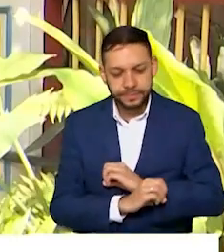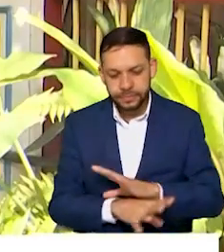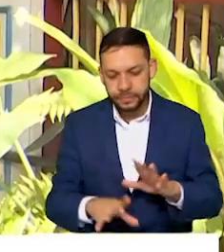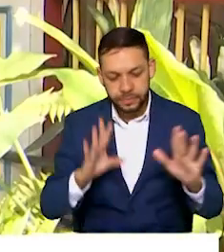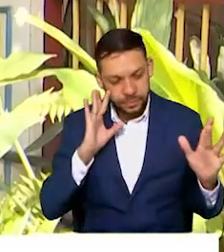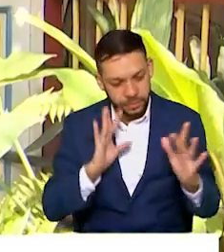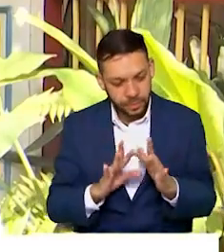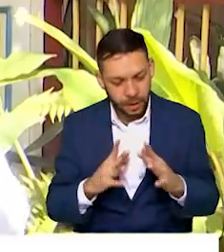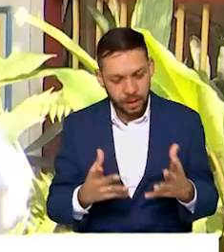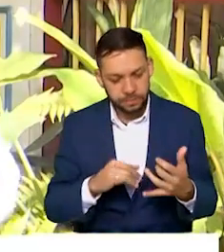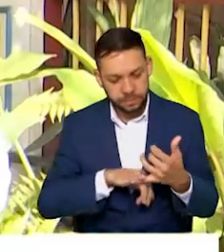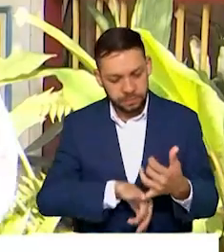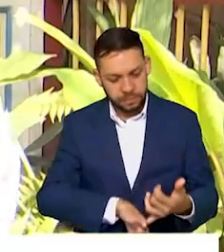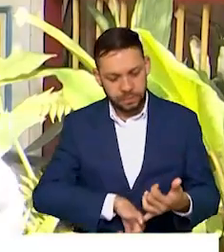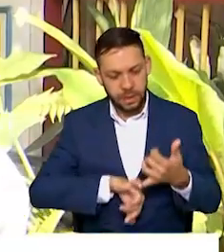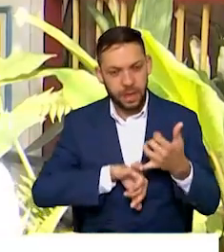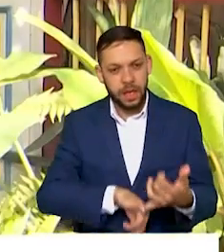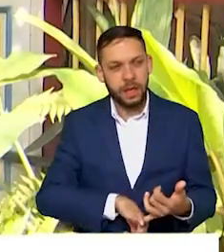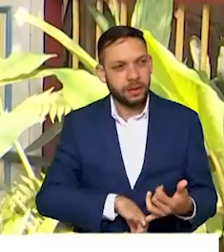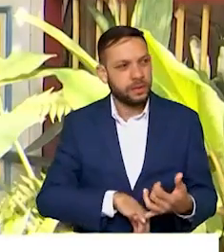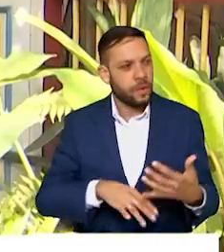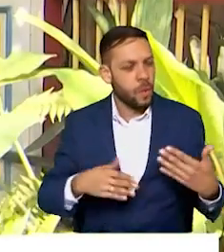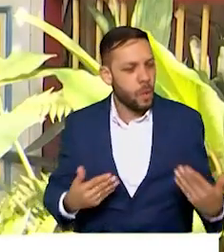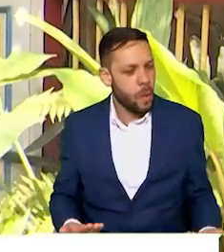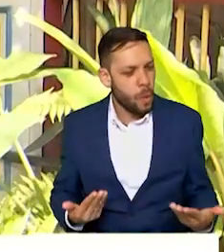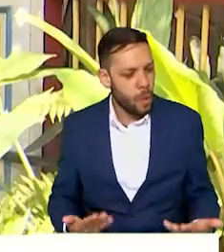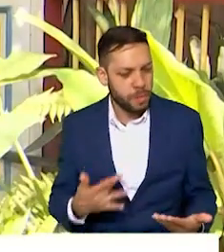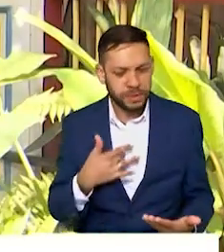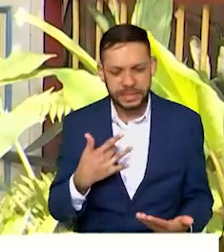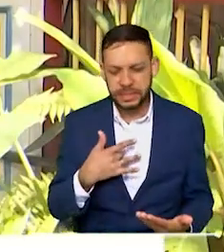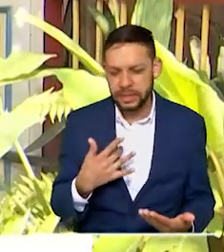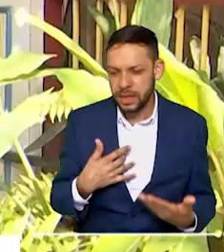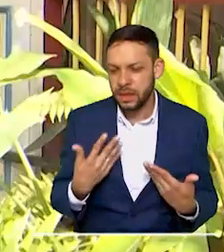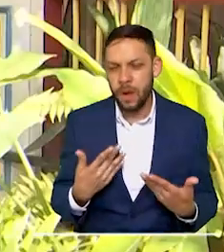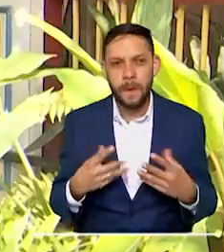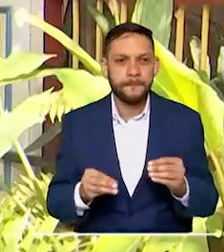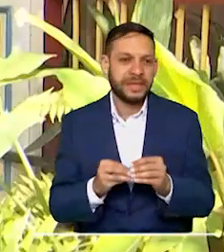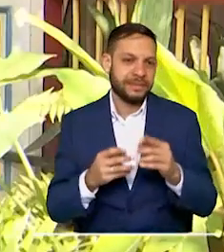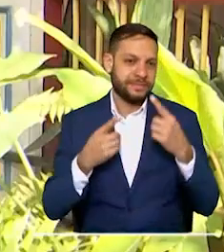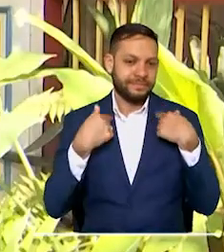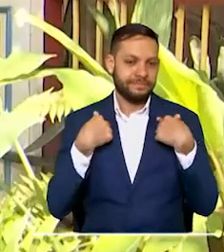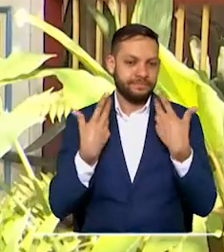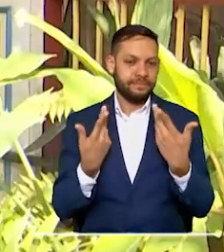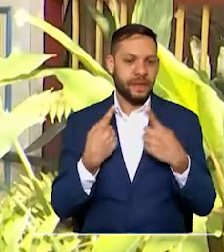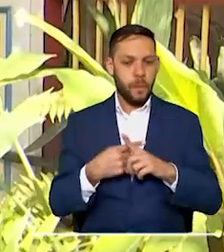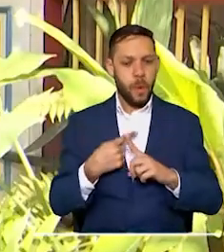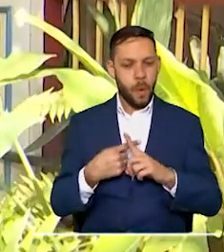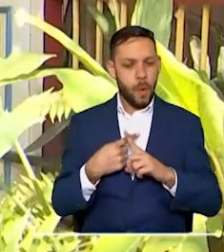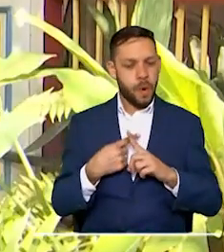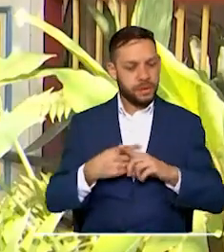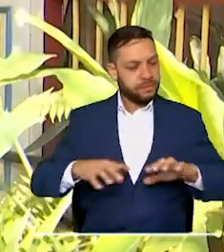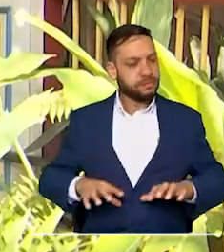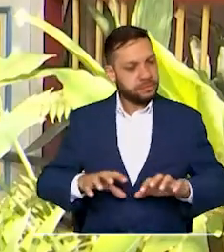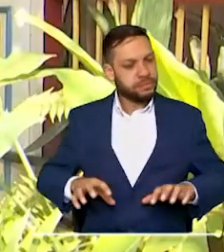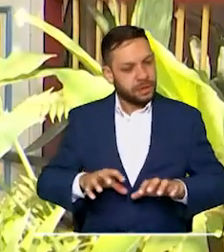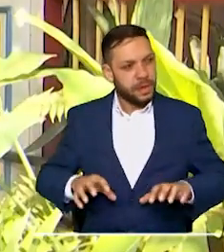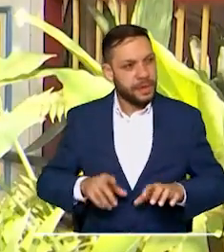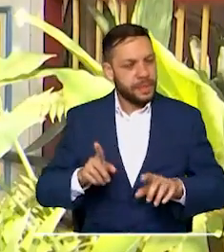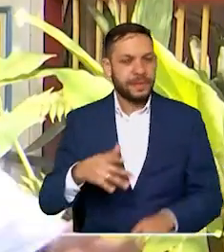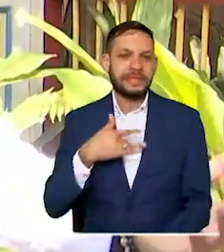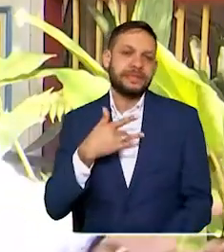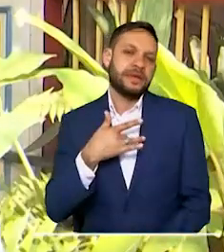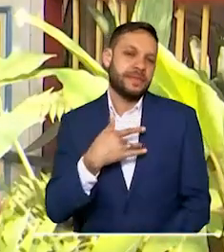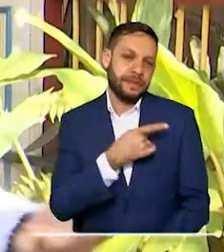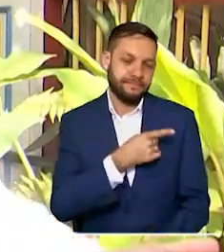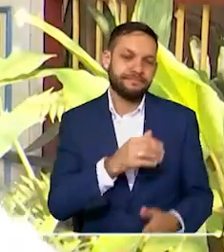estar desligado de cómo me siento, cómo me veo y cómo funciono en mi día a día, que al fin y al cabo se convierte